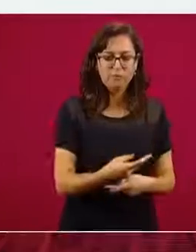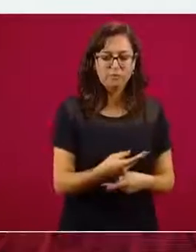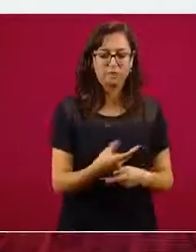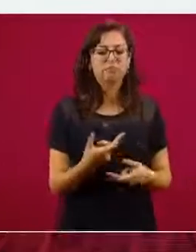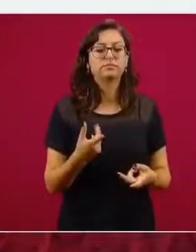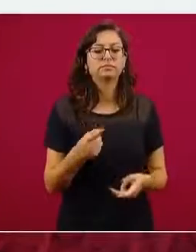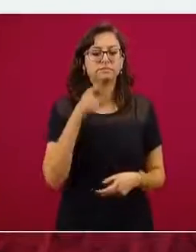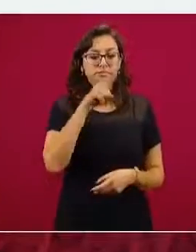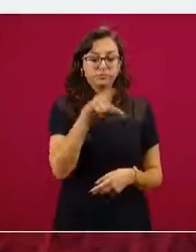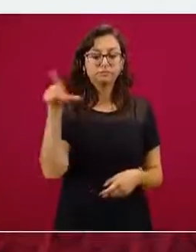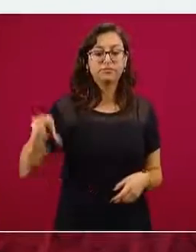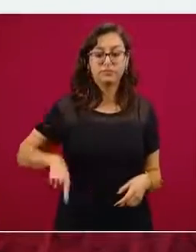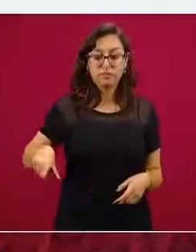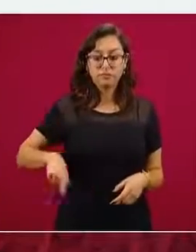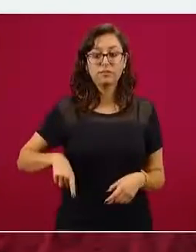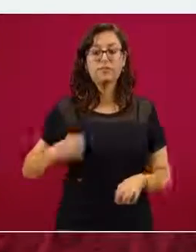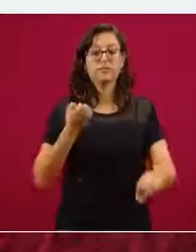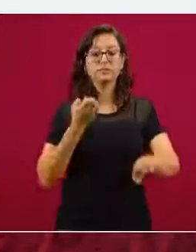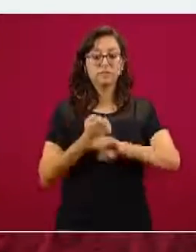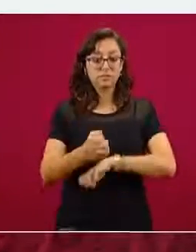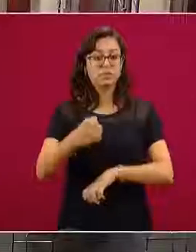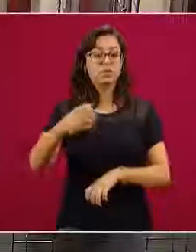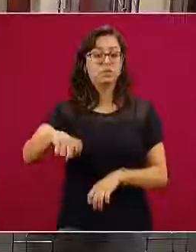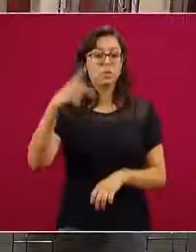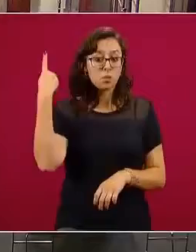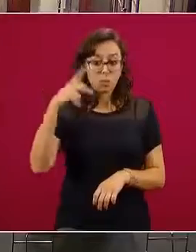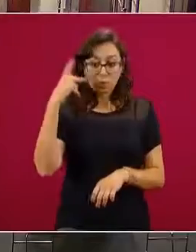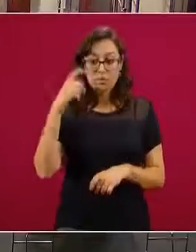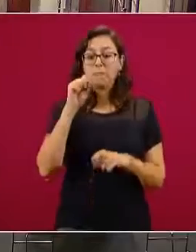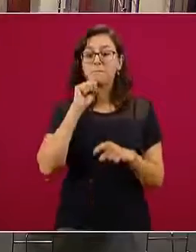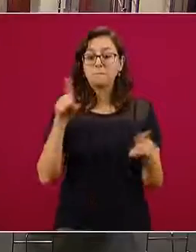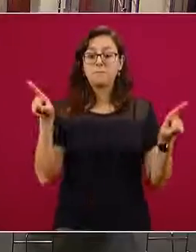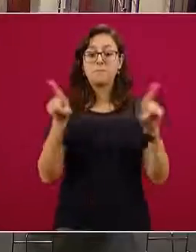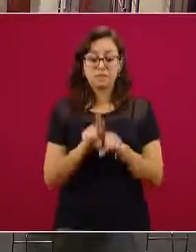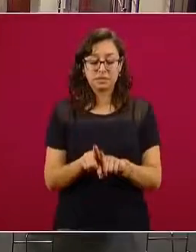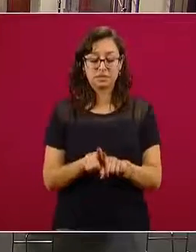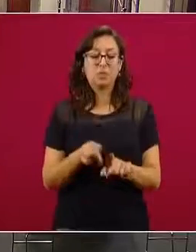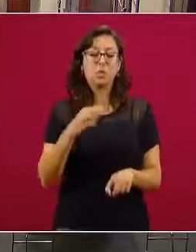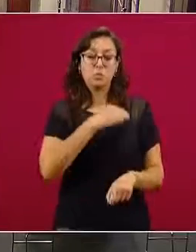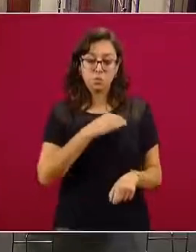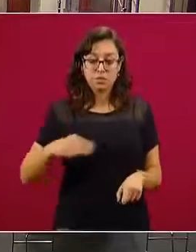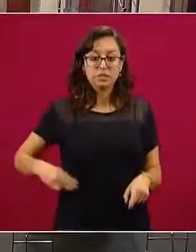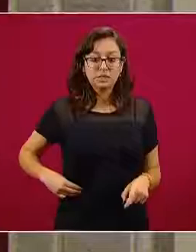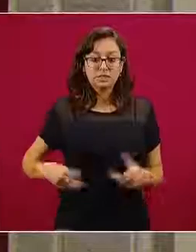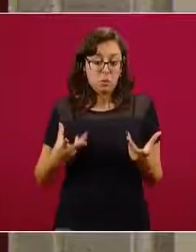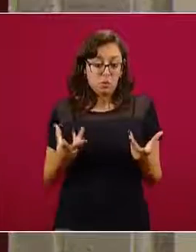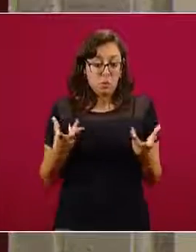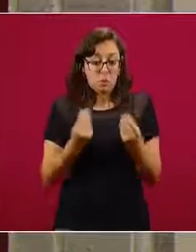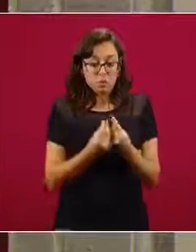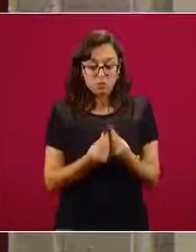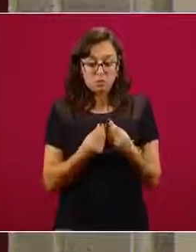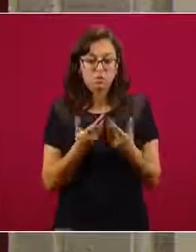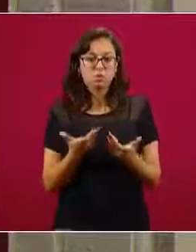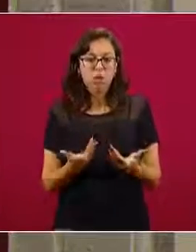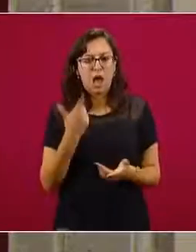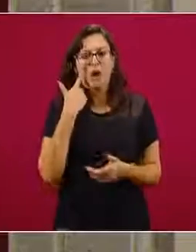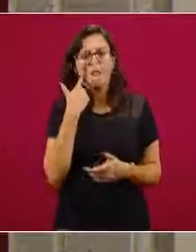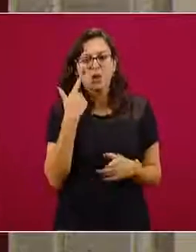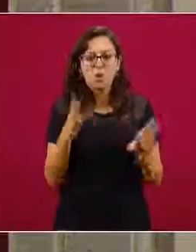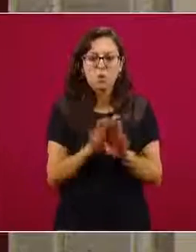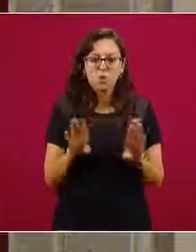nos reunimos con el gobierno del Estado de Puebla, nos reunimos evidentemente con el gobierno municipal y establecimos una ruta de